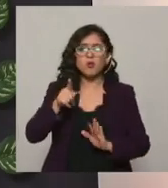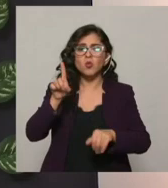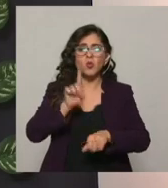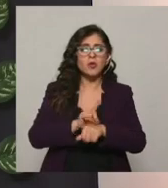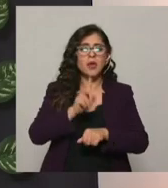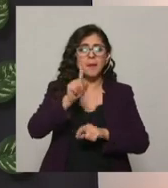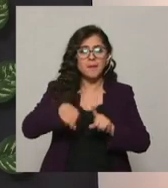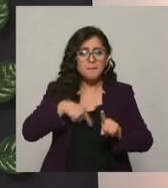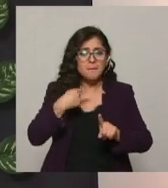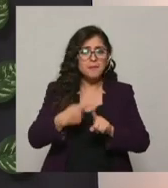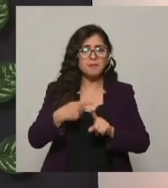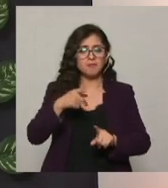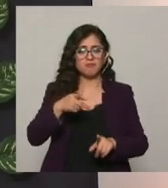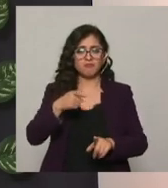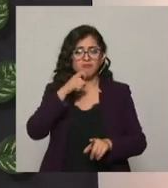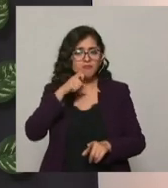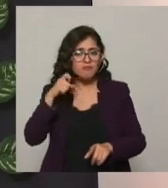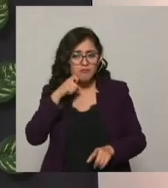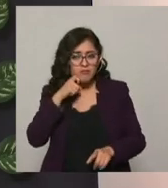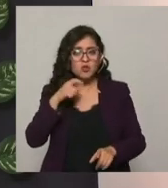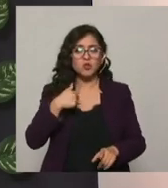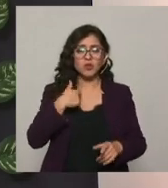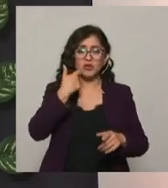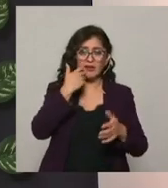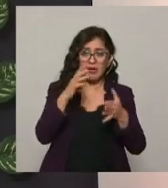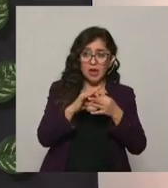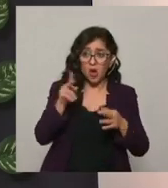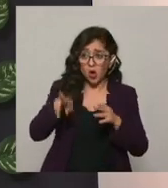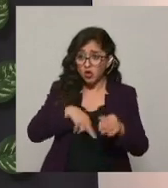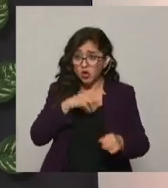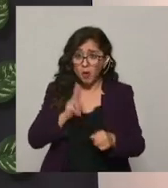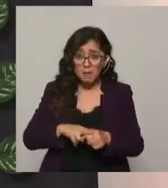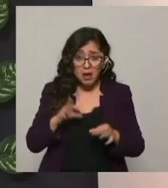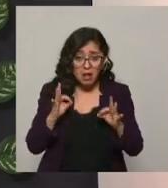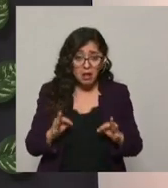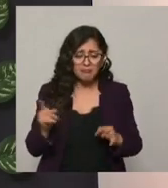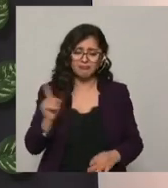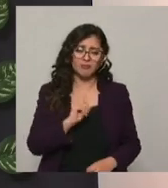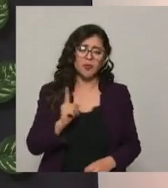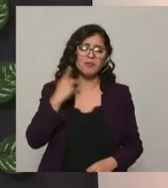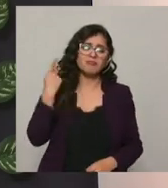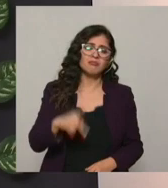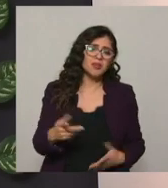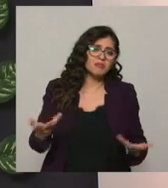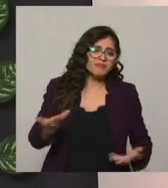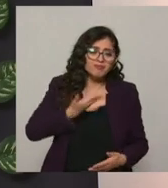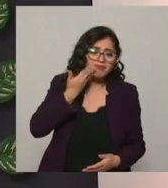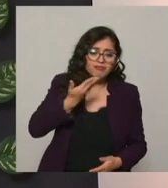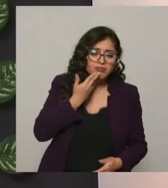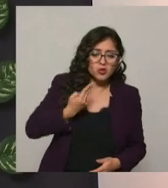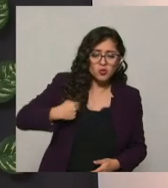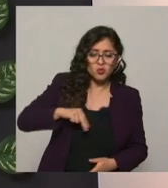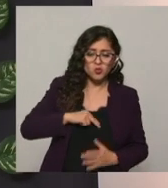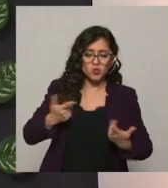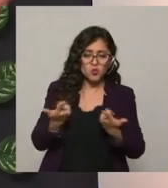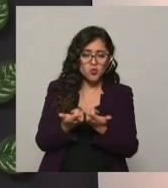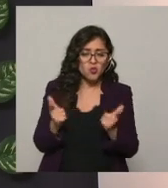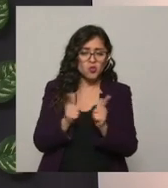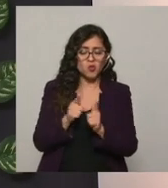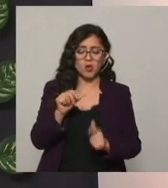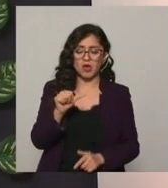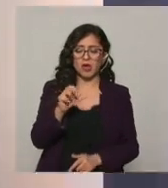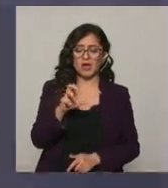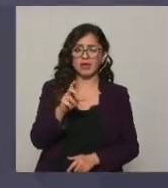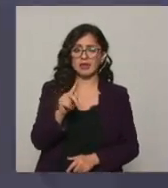no quiero decir normal, pero es cotidiano, ¿no? Para nosotras, sobre todo cuando hacemos activismo, ¿no? Entonces